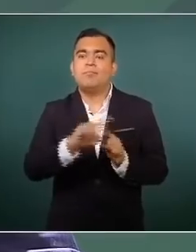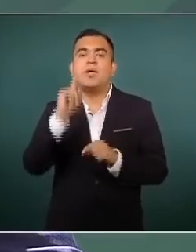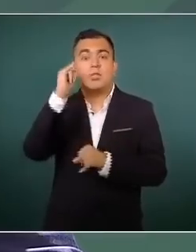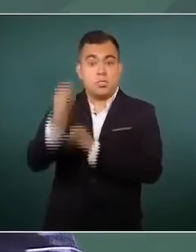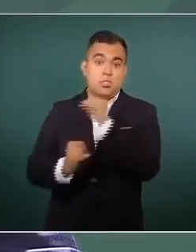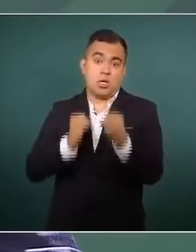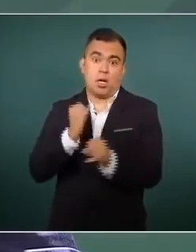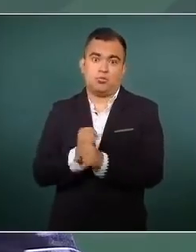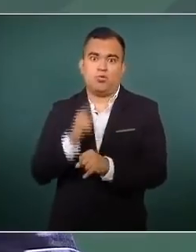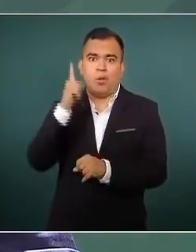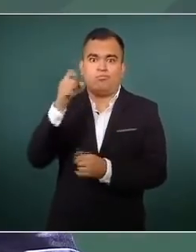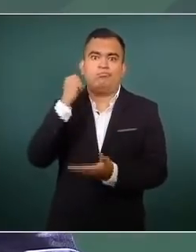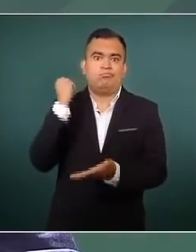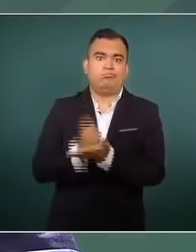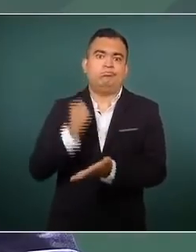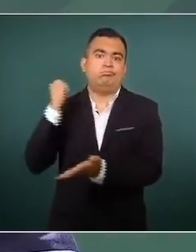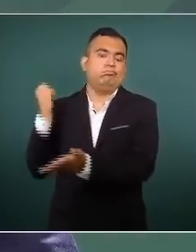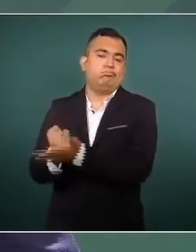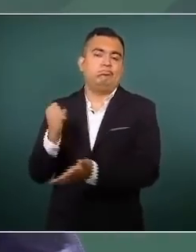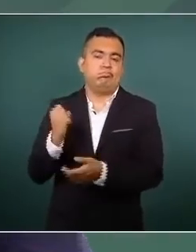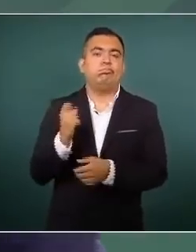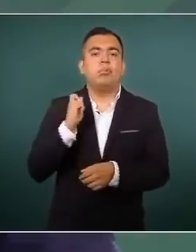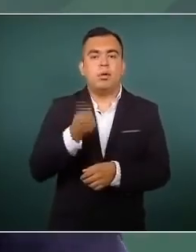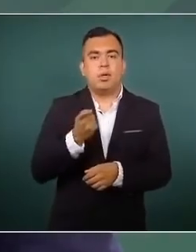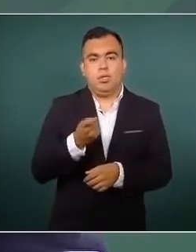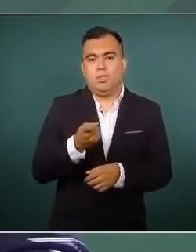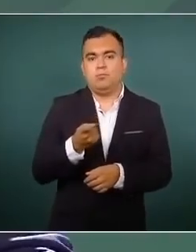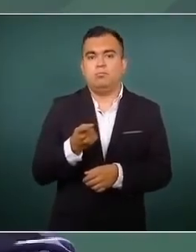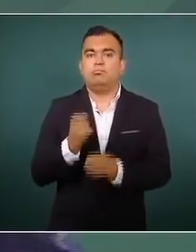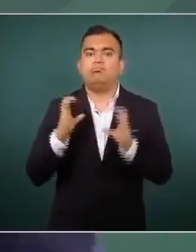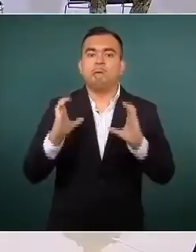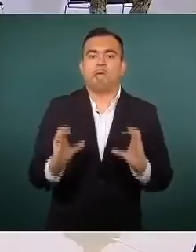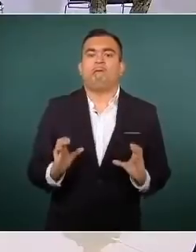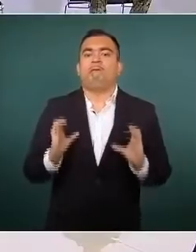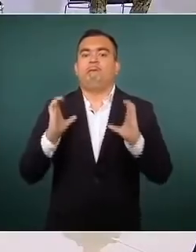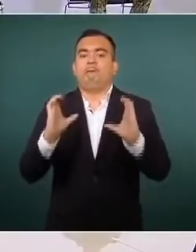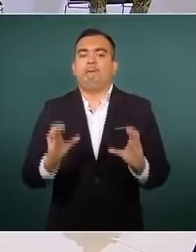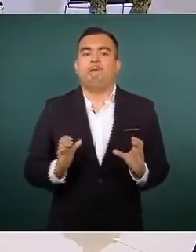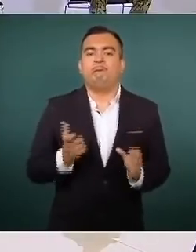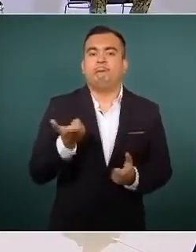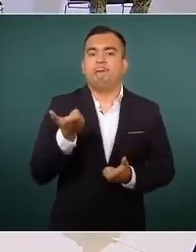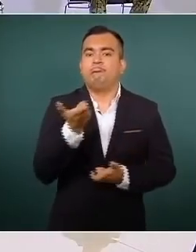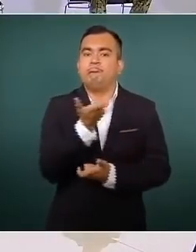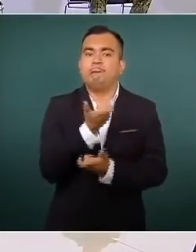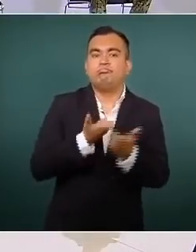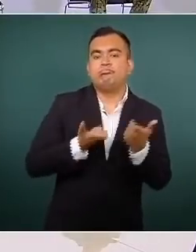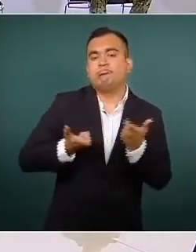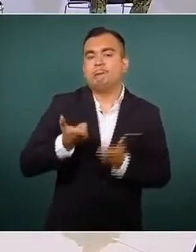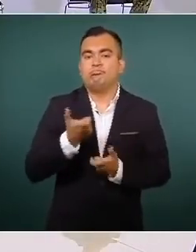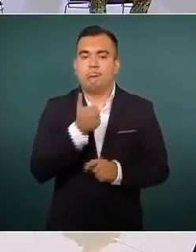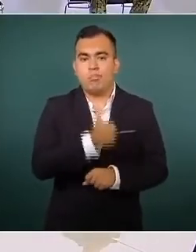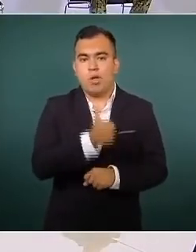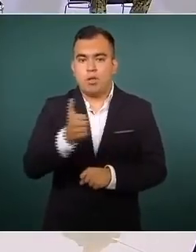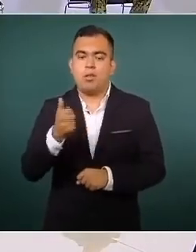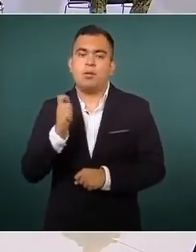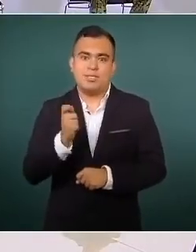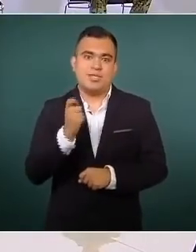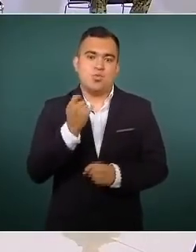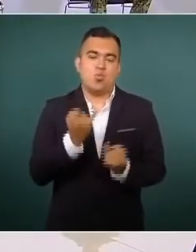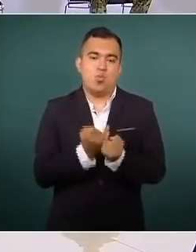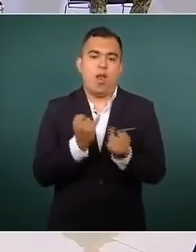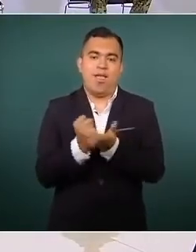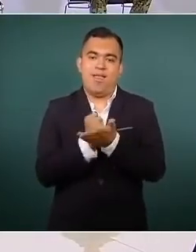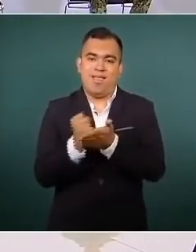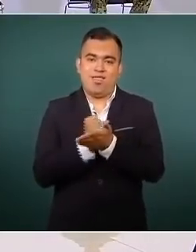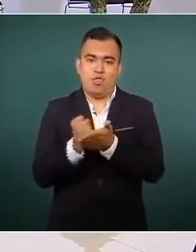internacionales en las que nuestra salud financiera, particularmente la calidad de nuestras líneas de crédito, subió